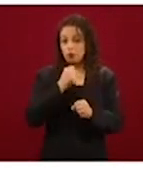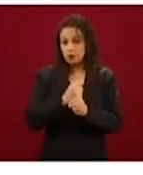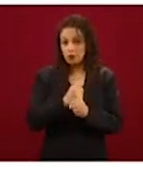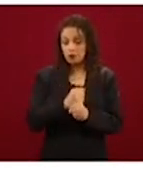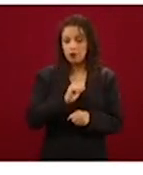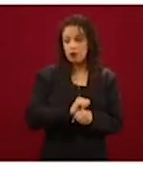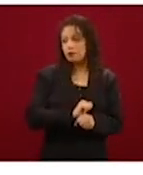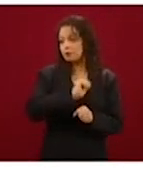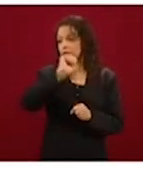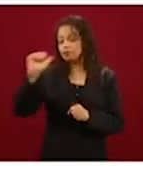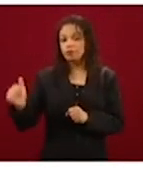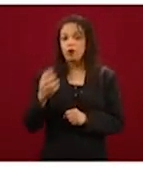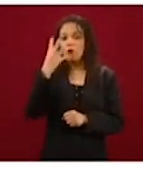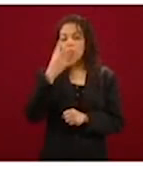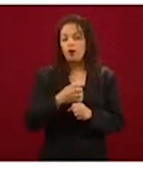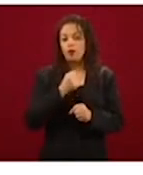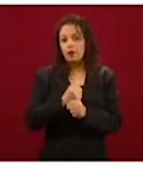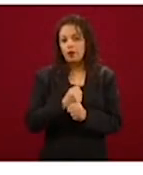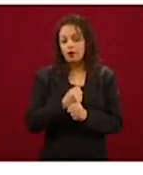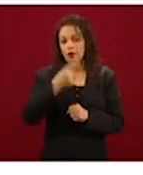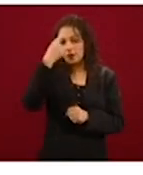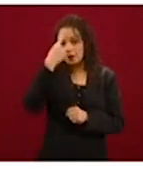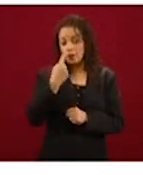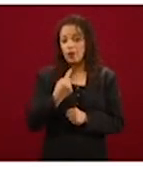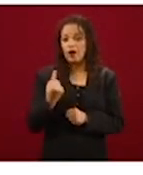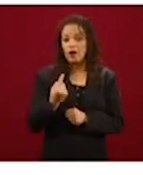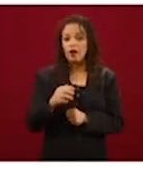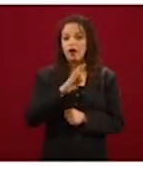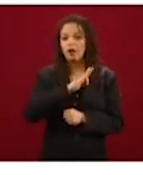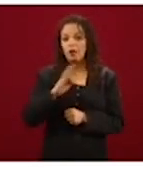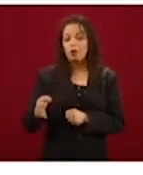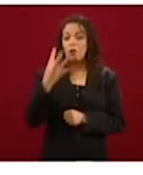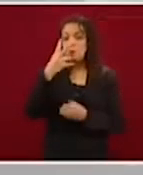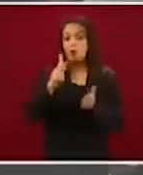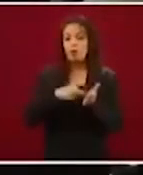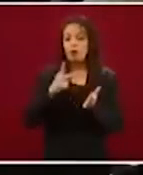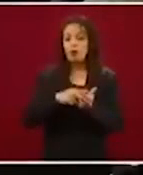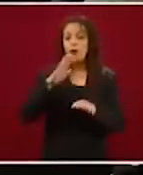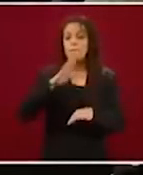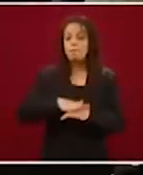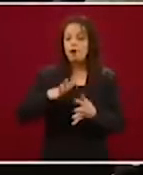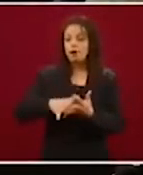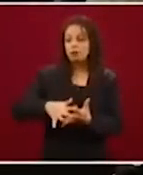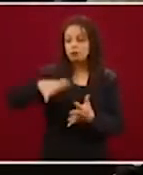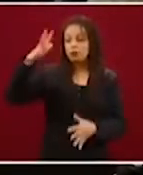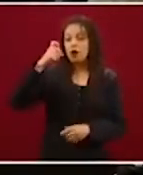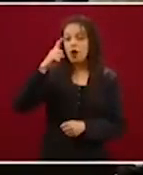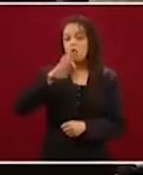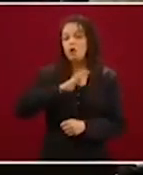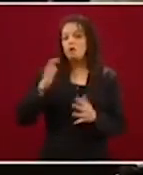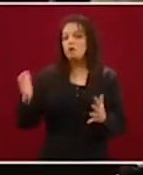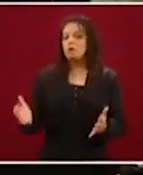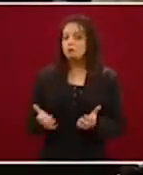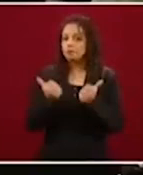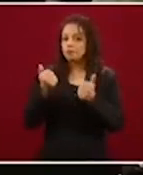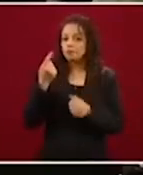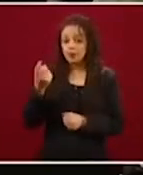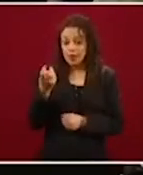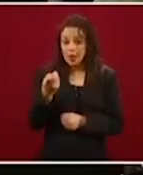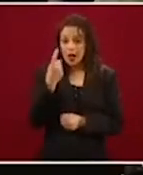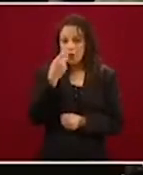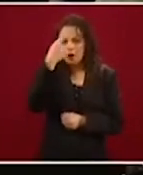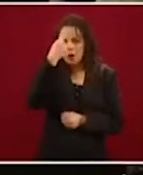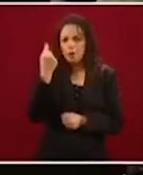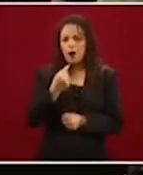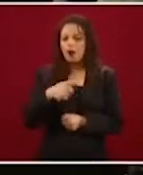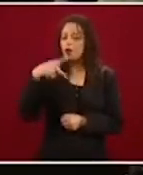objetivo de recuperar hasta 4 veces el volumen de agua que tiene autorizado el agua será para mexicano y luego el otro